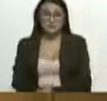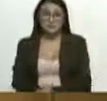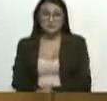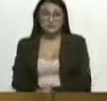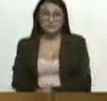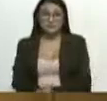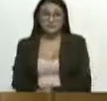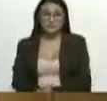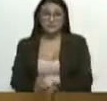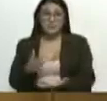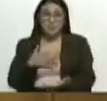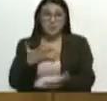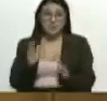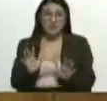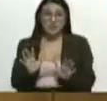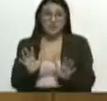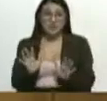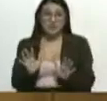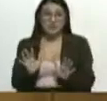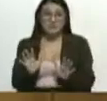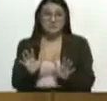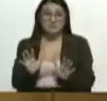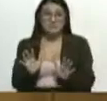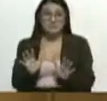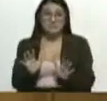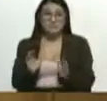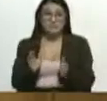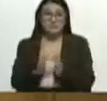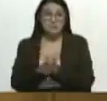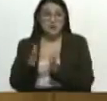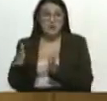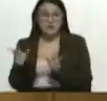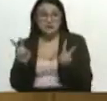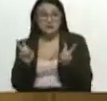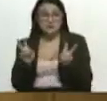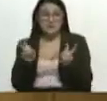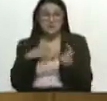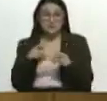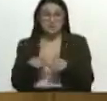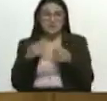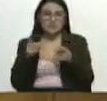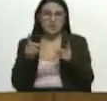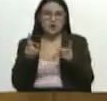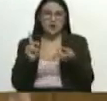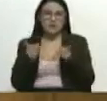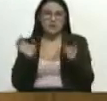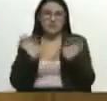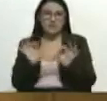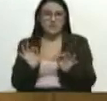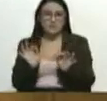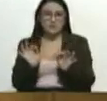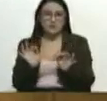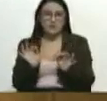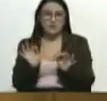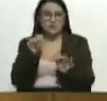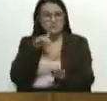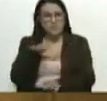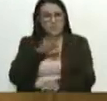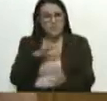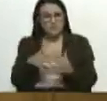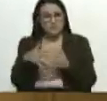Pudiera considerarse de alguna forma, bueno, extendiendo un poco el término, que nosotros dañamos de alguna manera a la sociedad norteamericana. No estoy